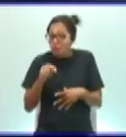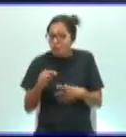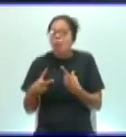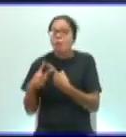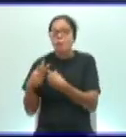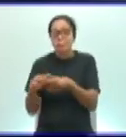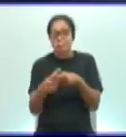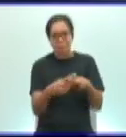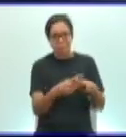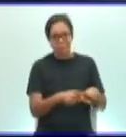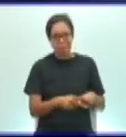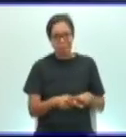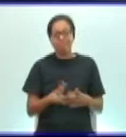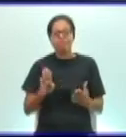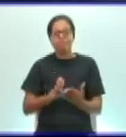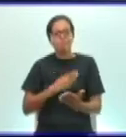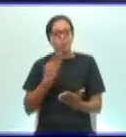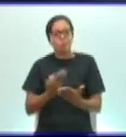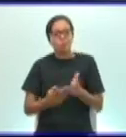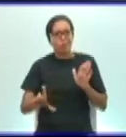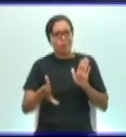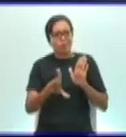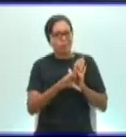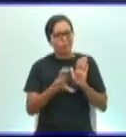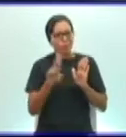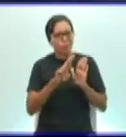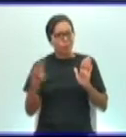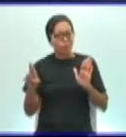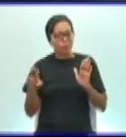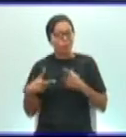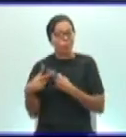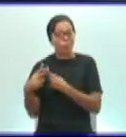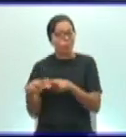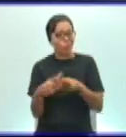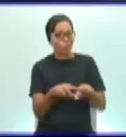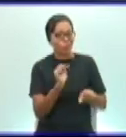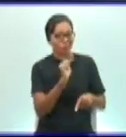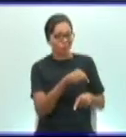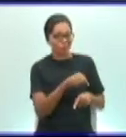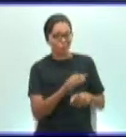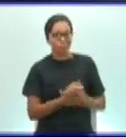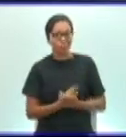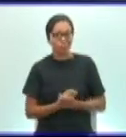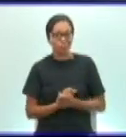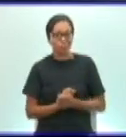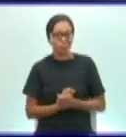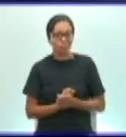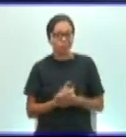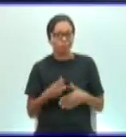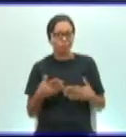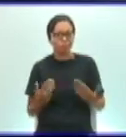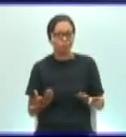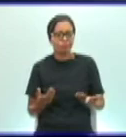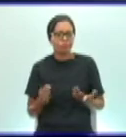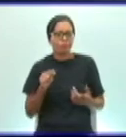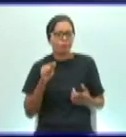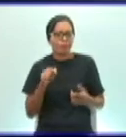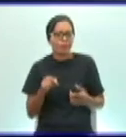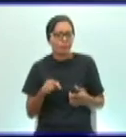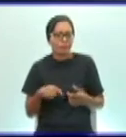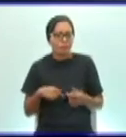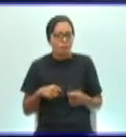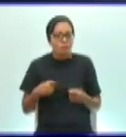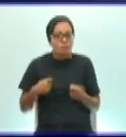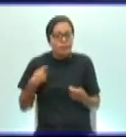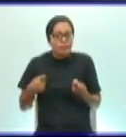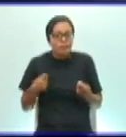para solucionarlo. Recuerden que ahí Fidel da un concepto de pueblo en las nuevas condiciones históricas, se habla de por qué fracasó la acción del 26 de